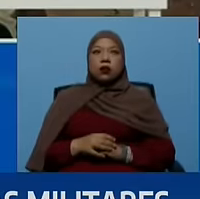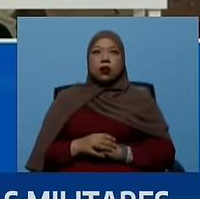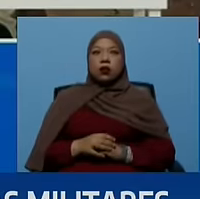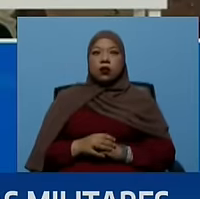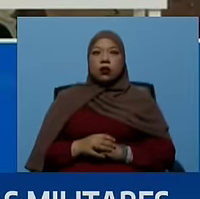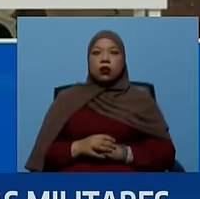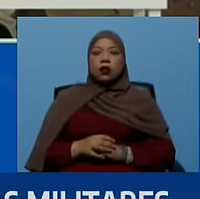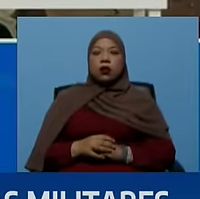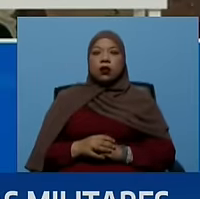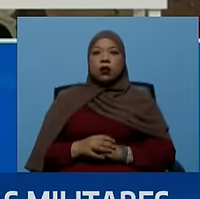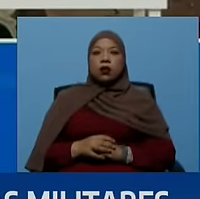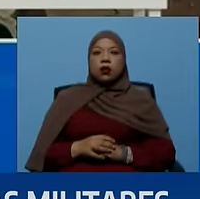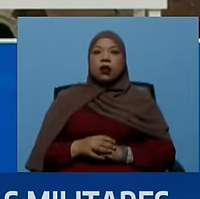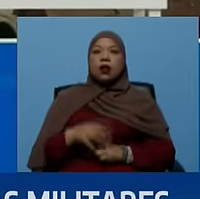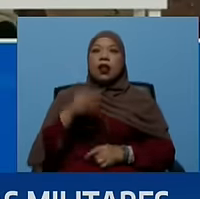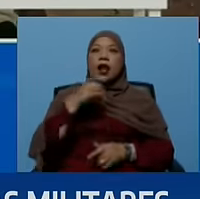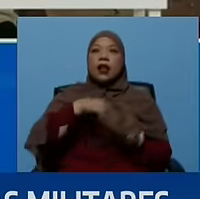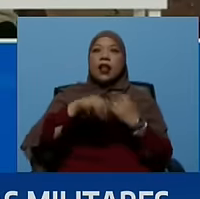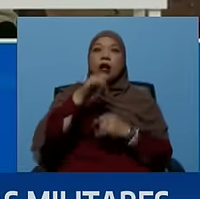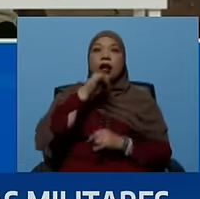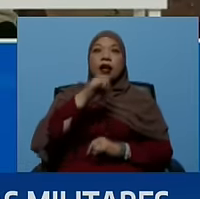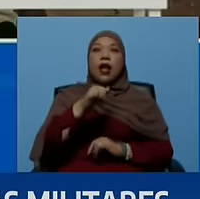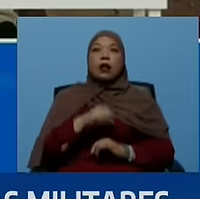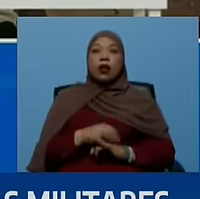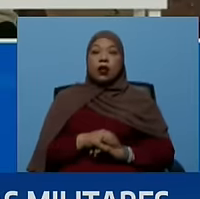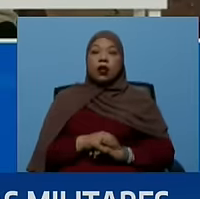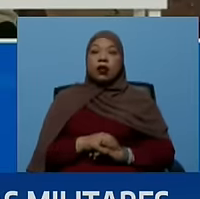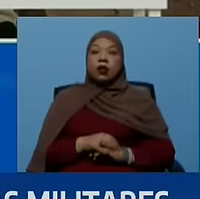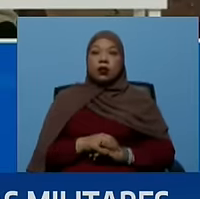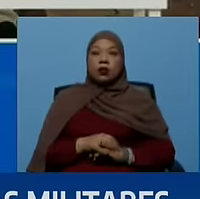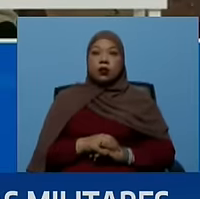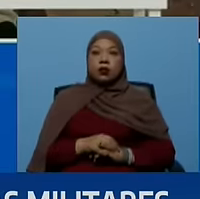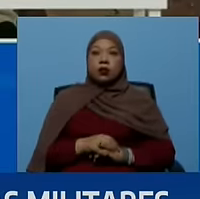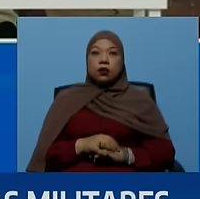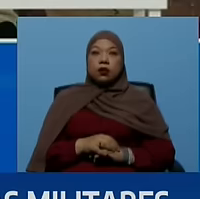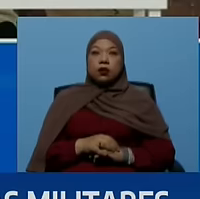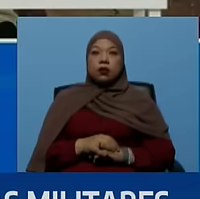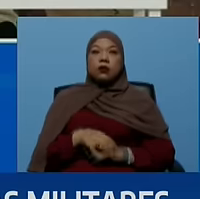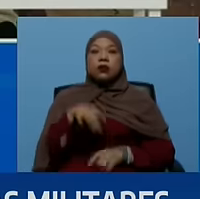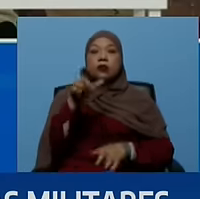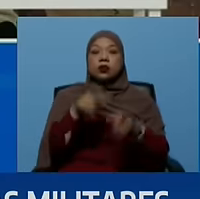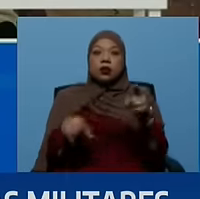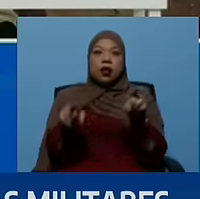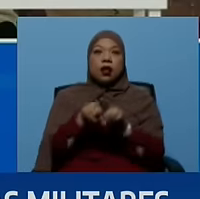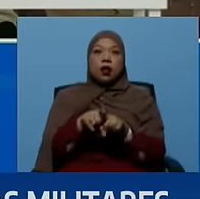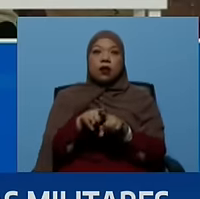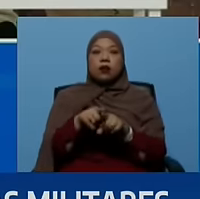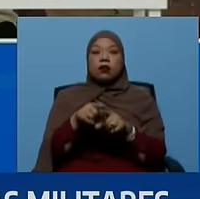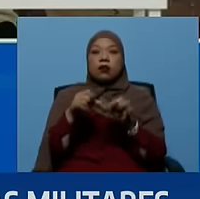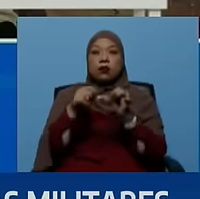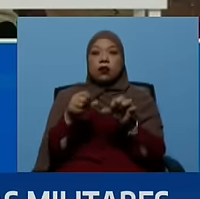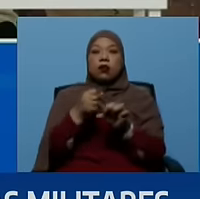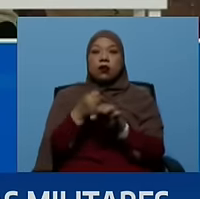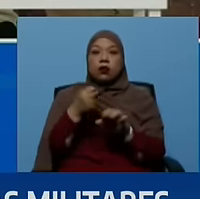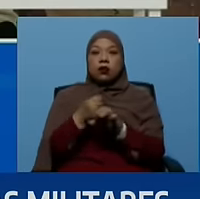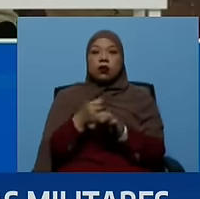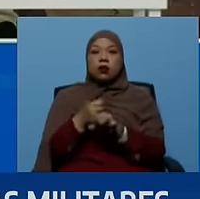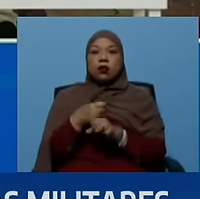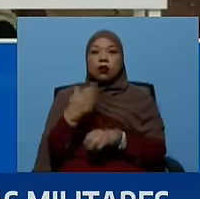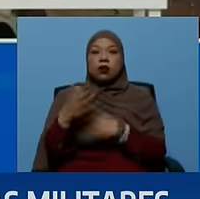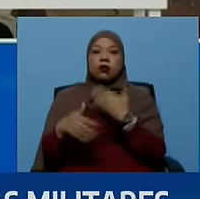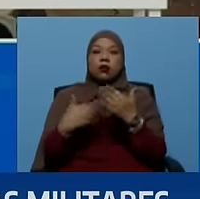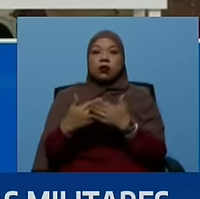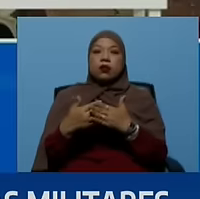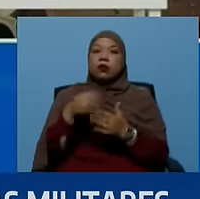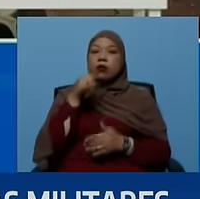Carlos Delgado chalvo El Gran Carlos Delgado chalvo hay que reivindicarlo padrino a Delgado